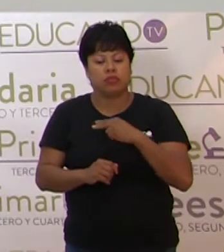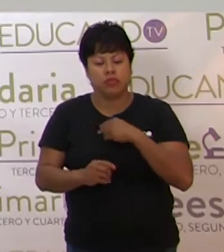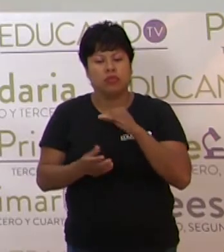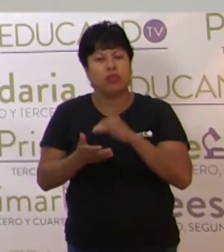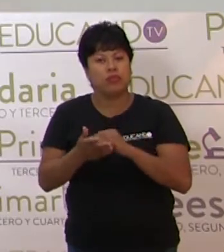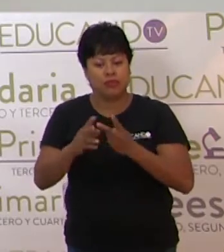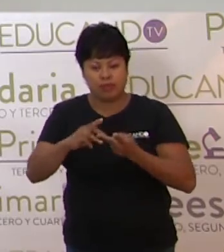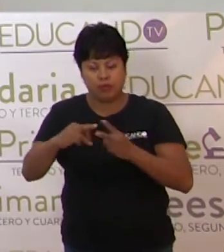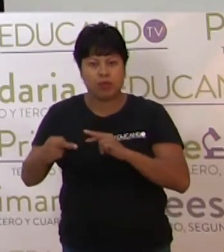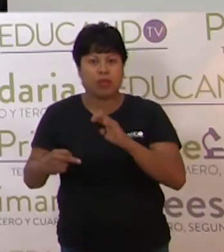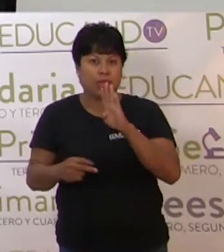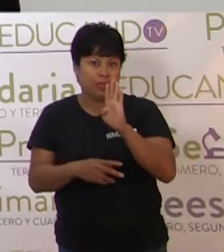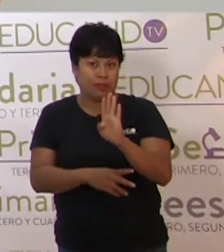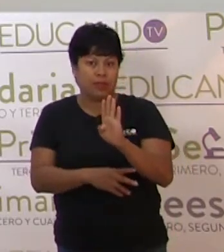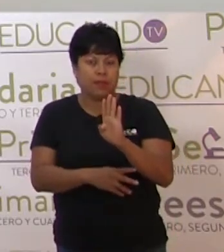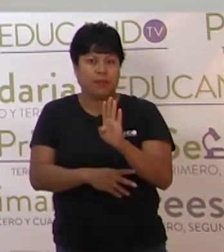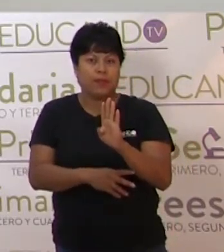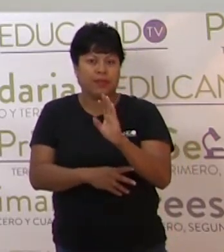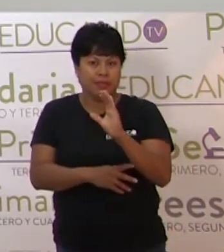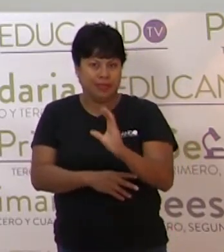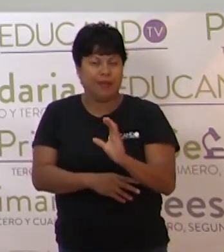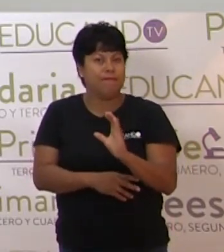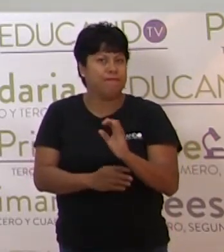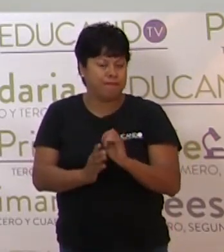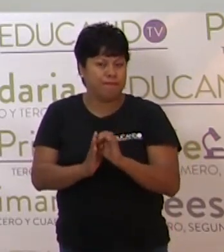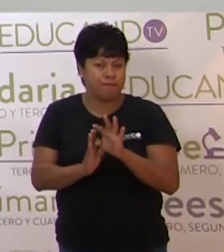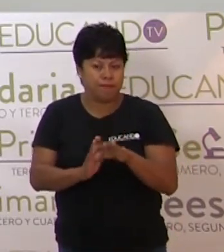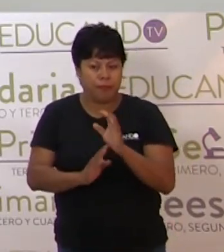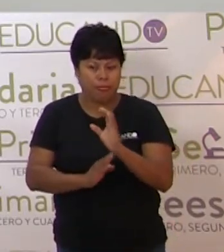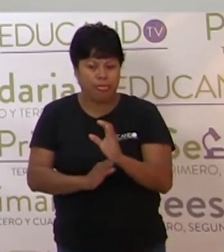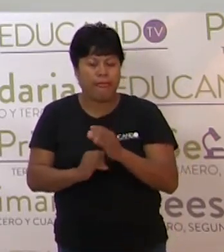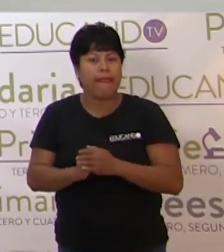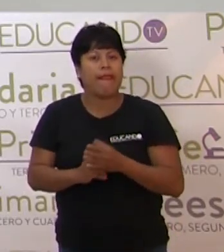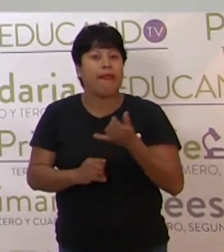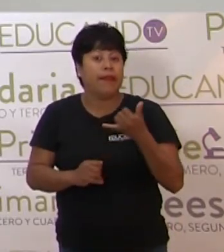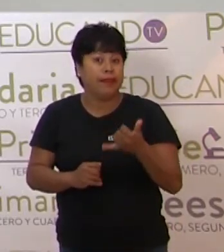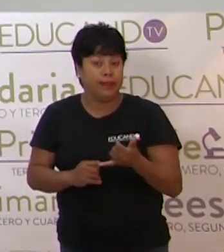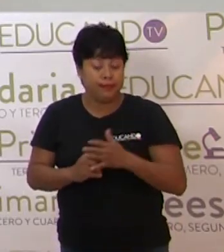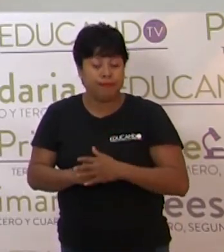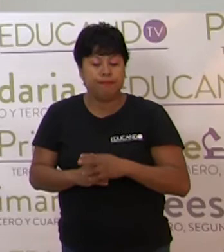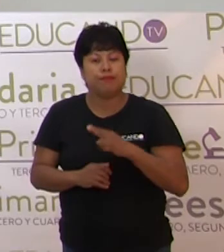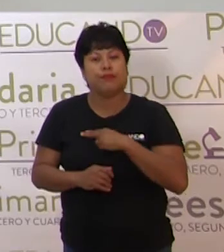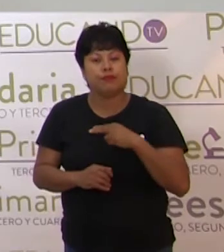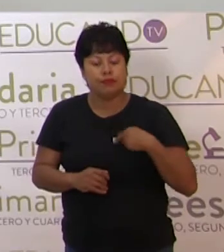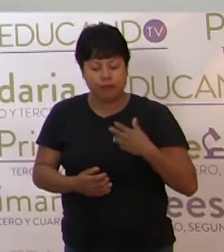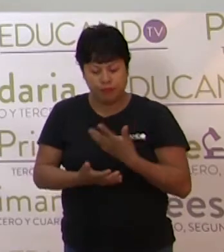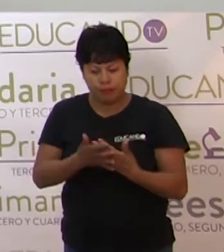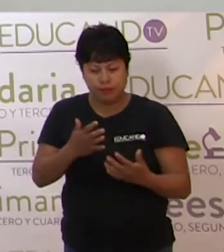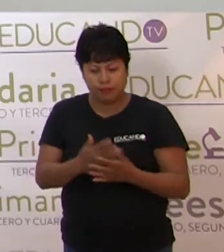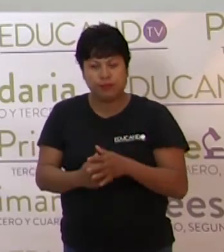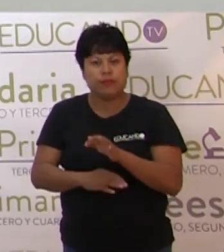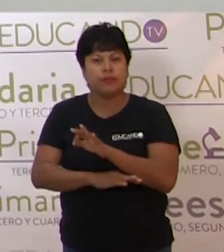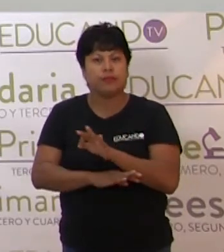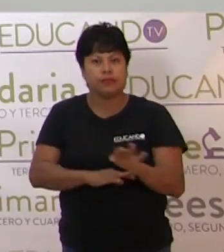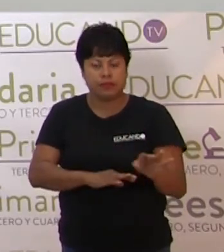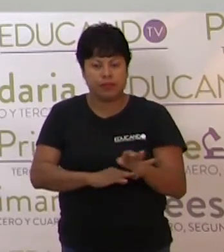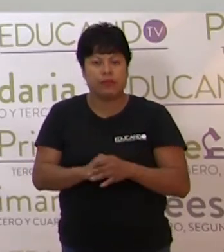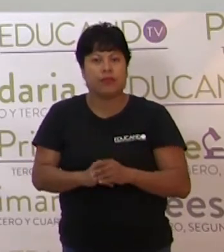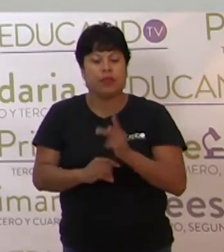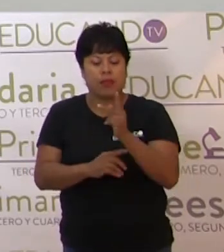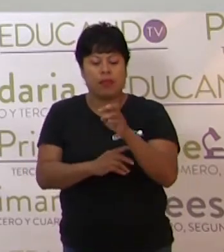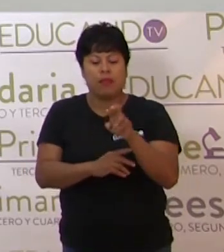opuesto que es ver perdón c y vamos a trazar una línea